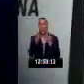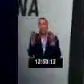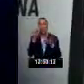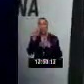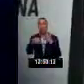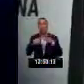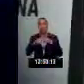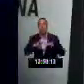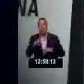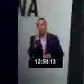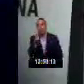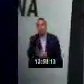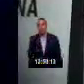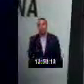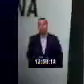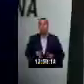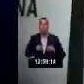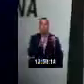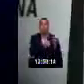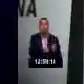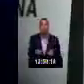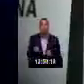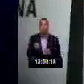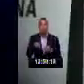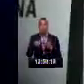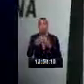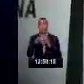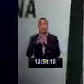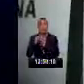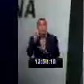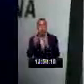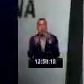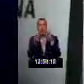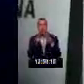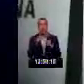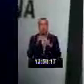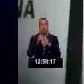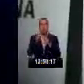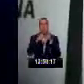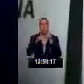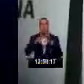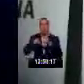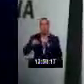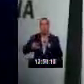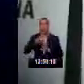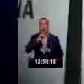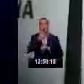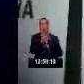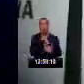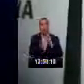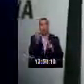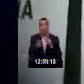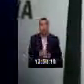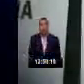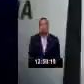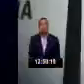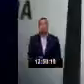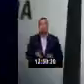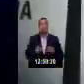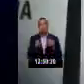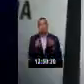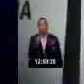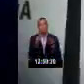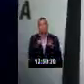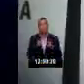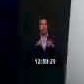dentro de los procesos por lavado de activos, delincuencia organizada, trata de personas y tráfico de migrantes, enriquecimiento privado no